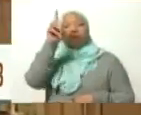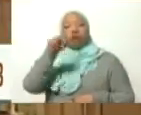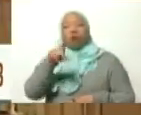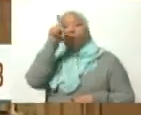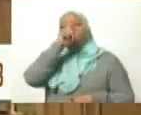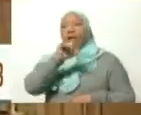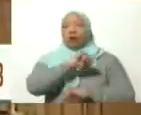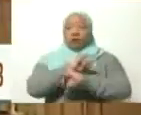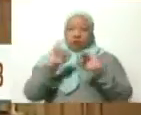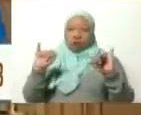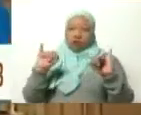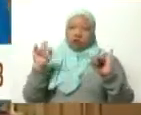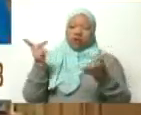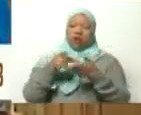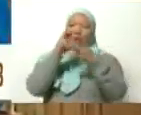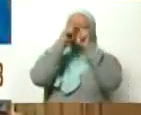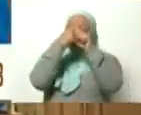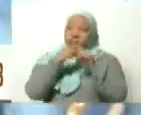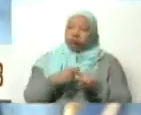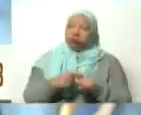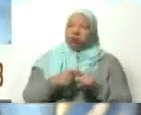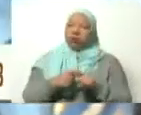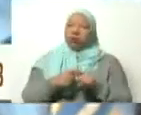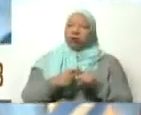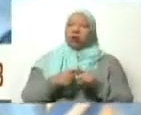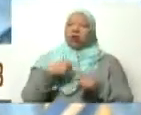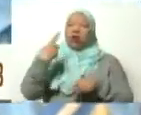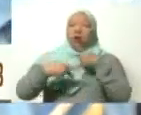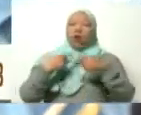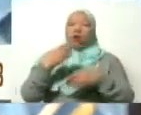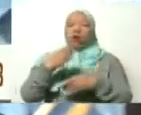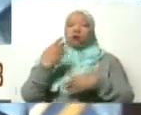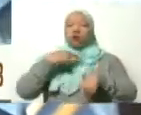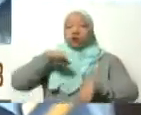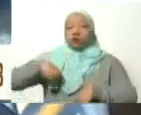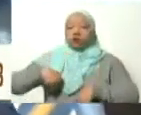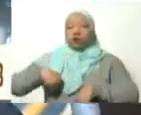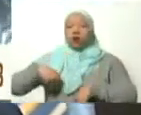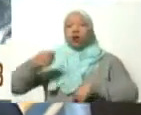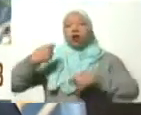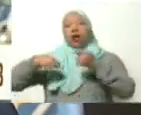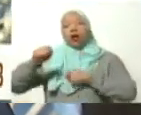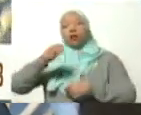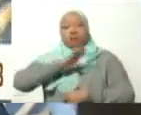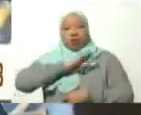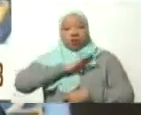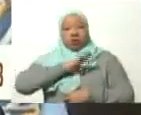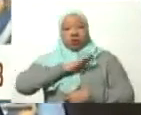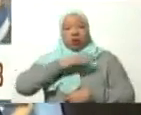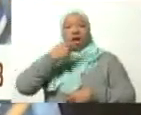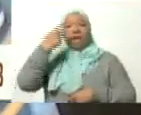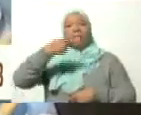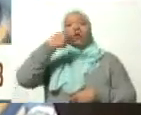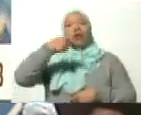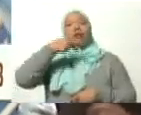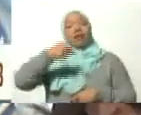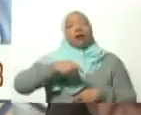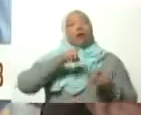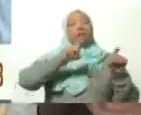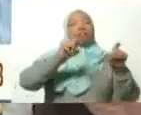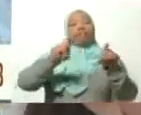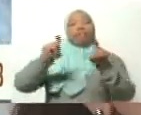22, para ver los resultados de esa brújula económica que tenemos para nuestro accionar en las políticas desde el punto